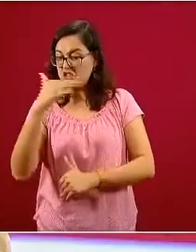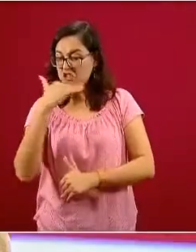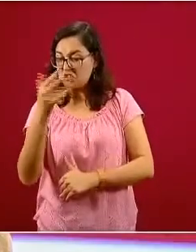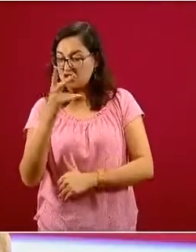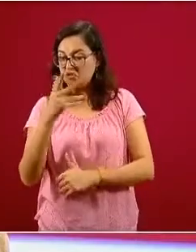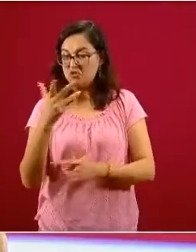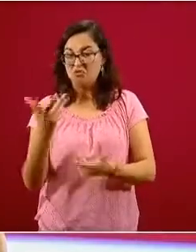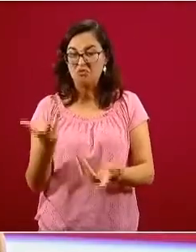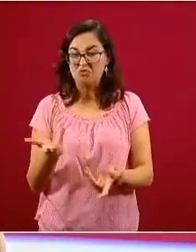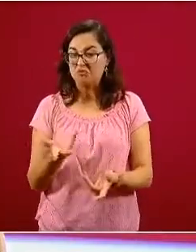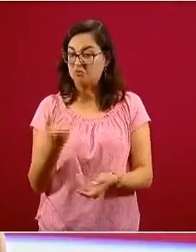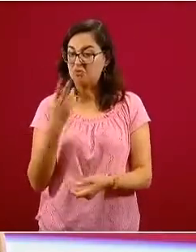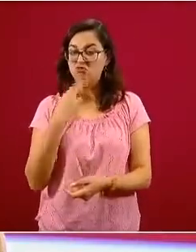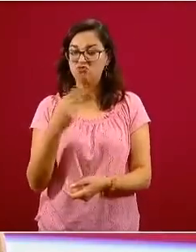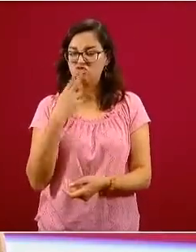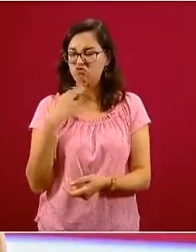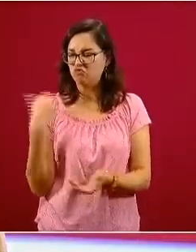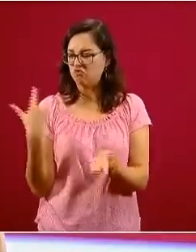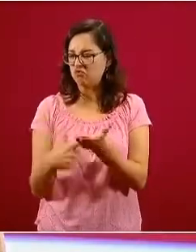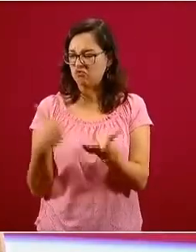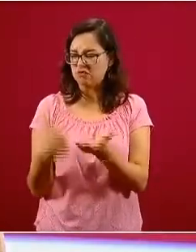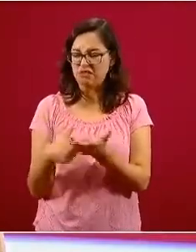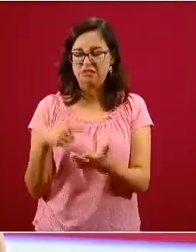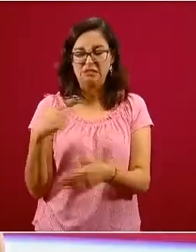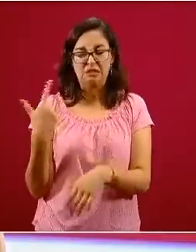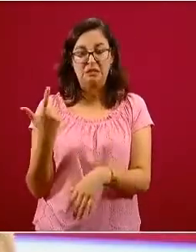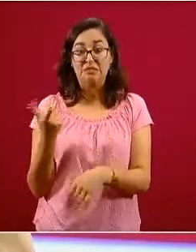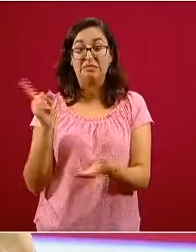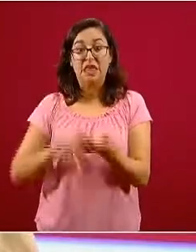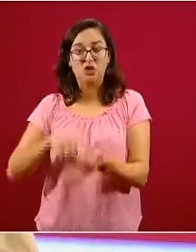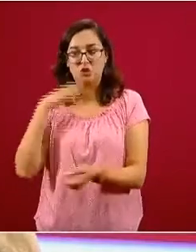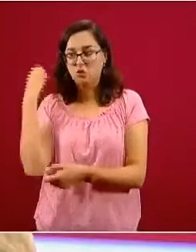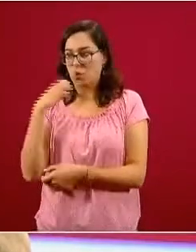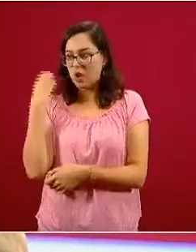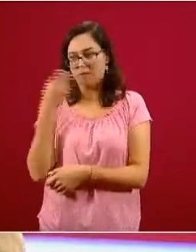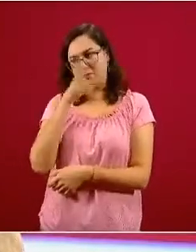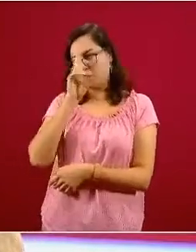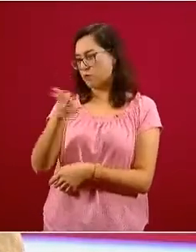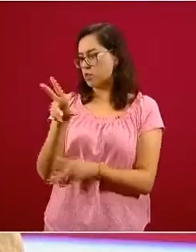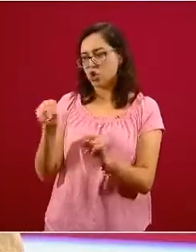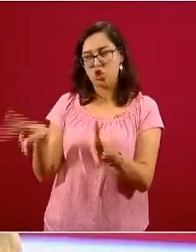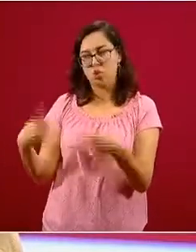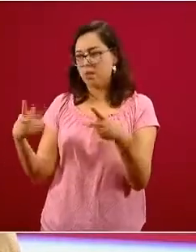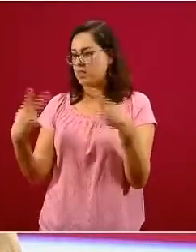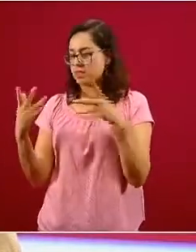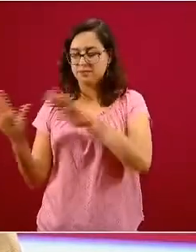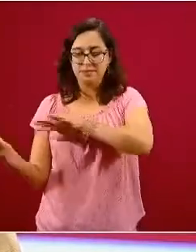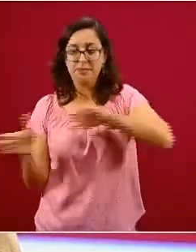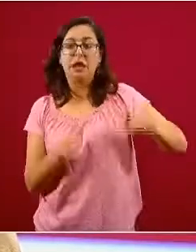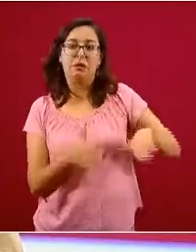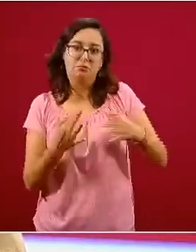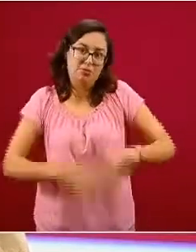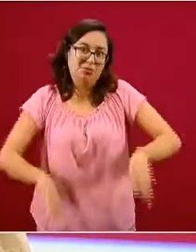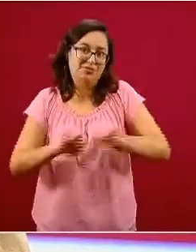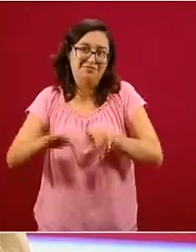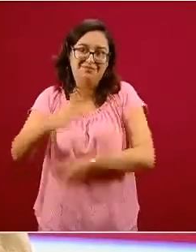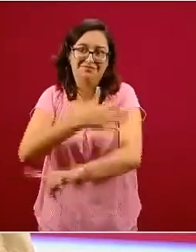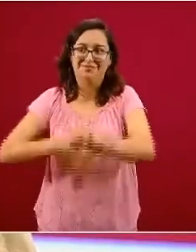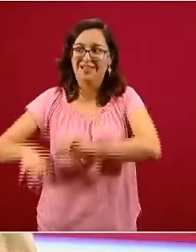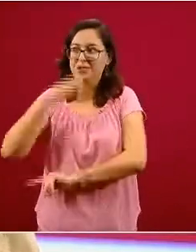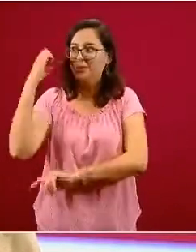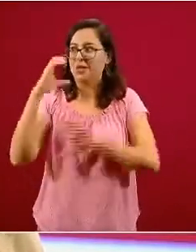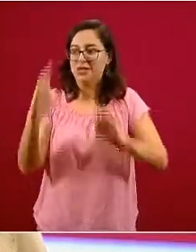nutricia, altísimos en poder calórico en las escuelas, es parte de este enfoque de cuidar los ambientes escolares y los